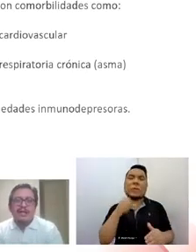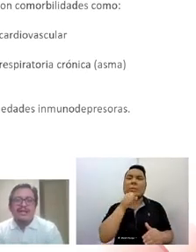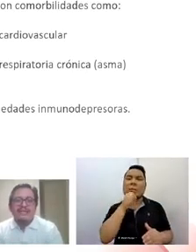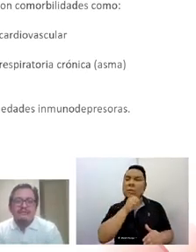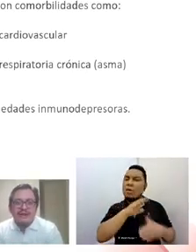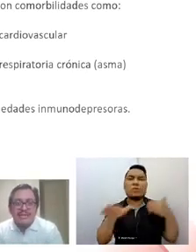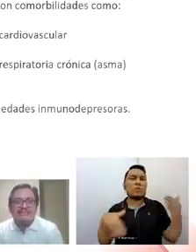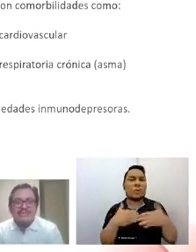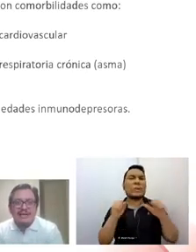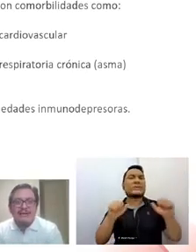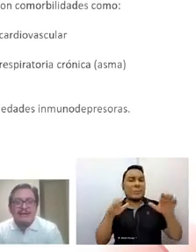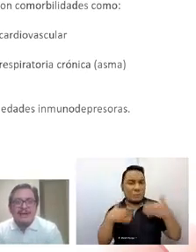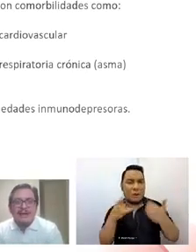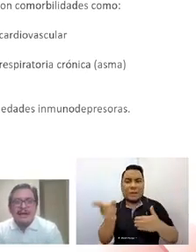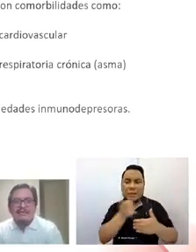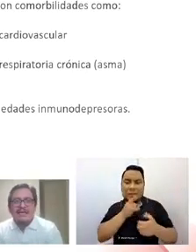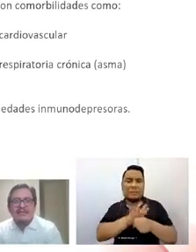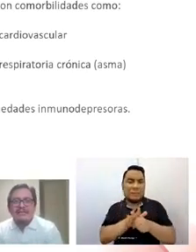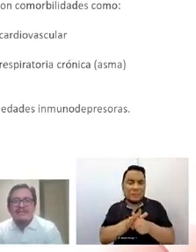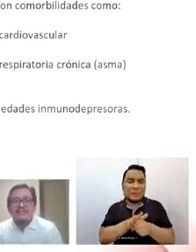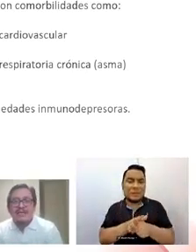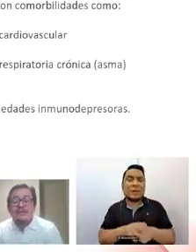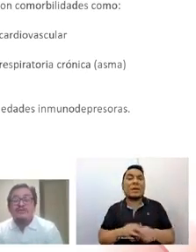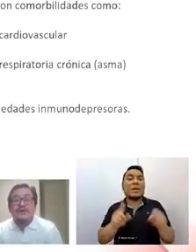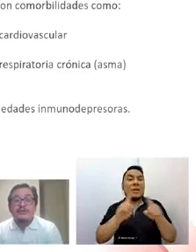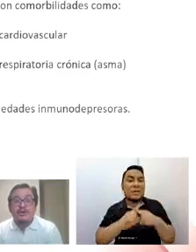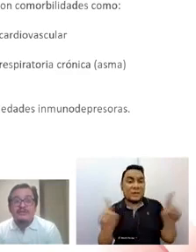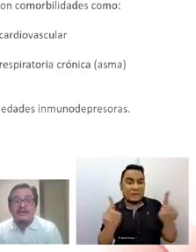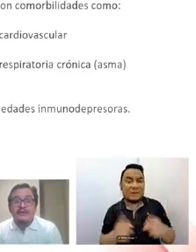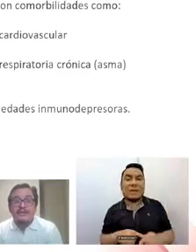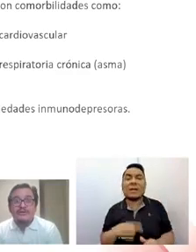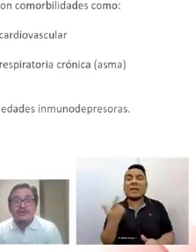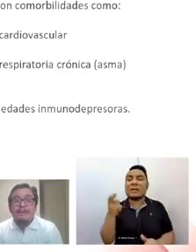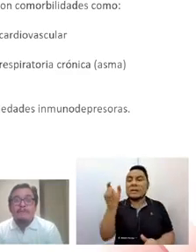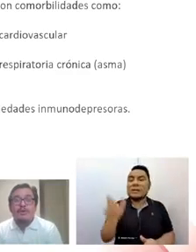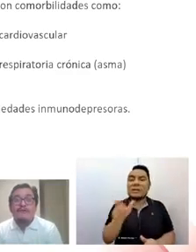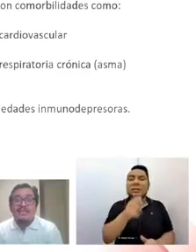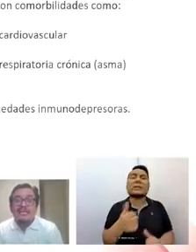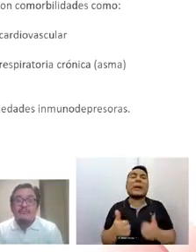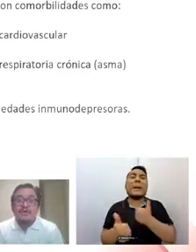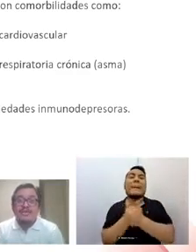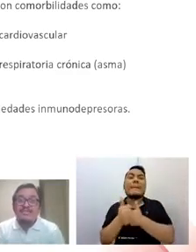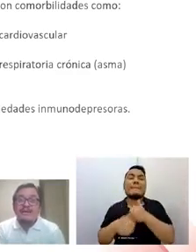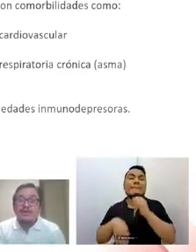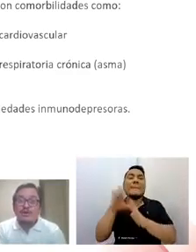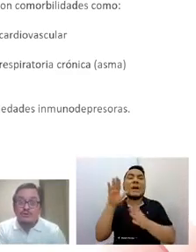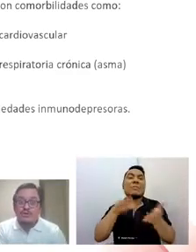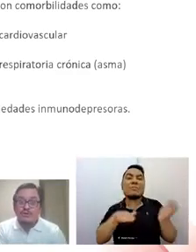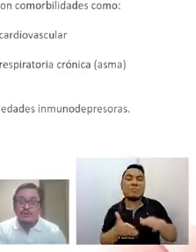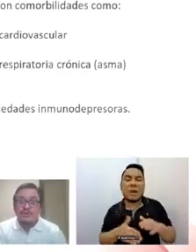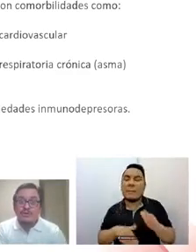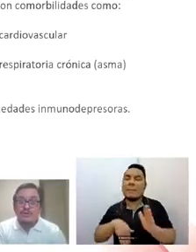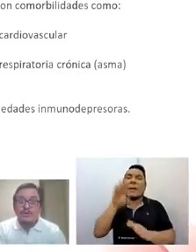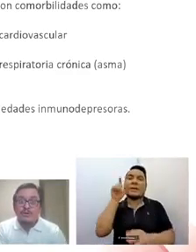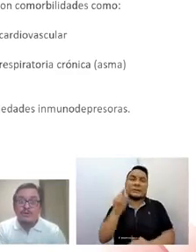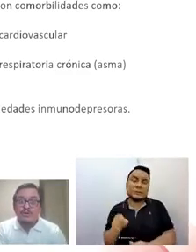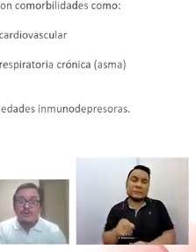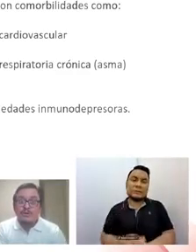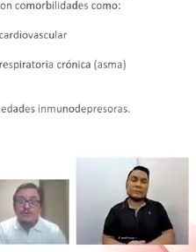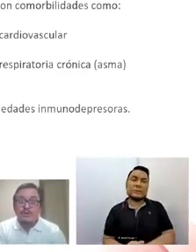virus. La diferencia es que al tener ciertos factores de riesgo, la probabilidad de morir es mayor.